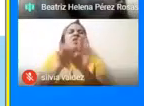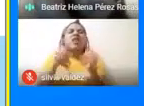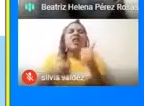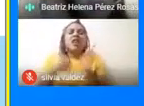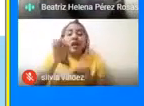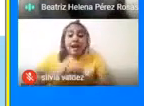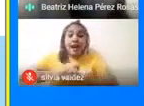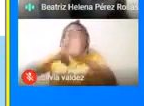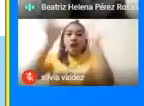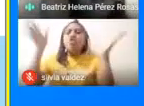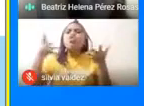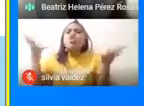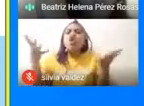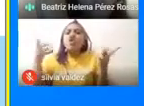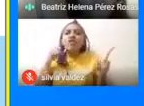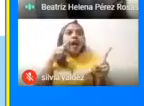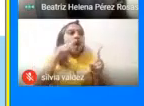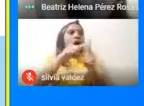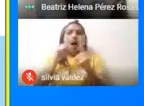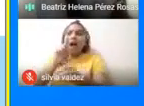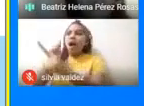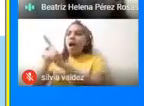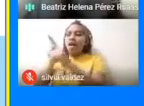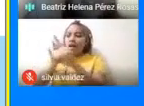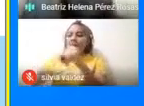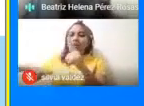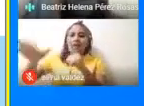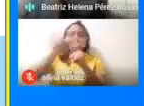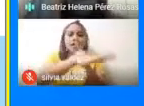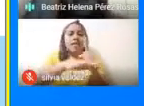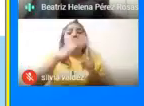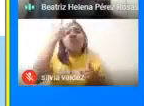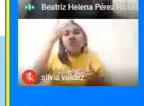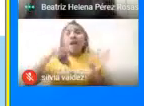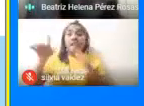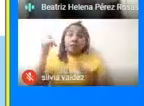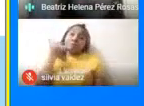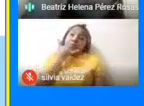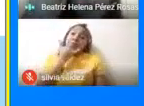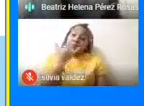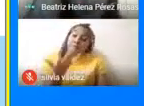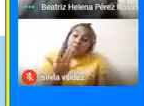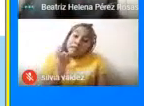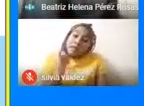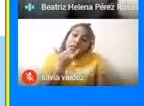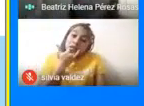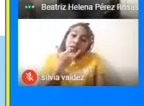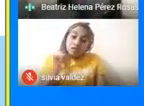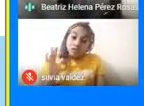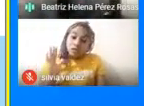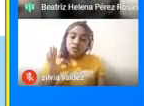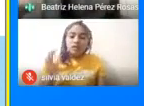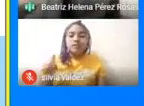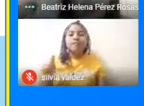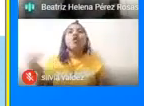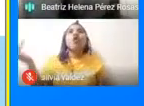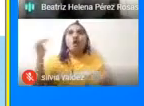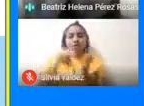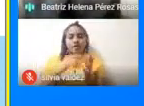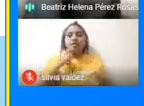de hacia dónde va el territorio, porque muchas veces nos pasa erróneamente, y vuelvo